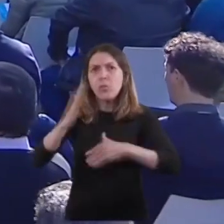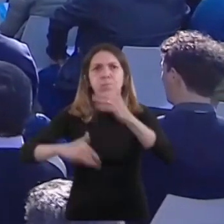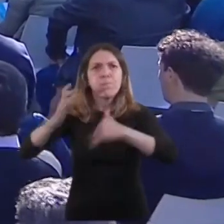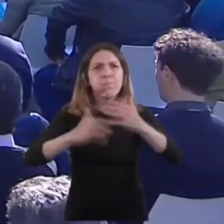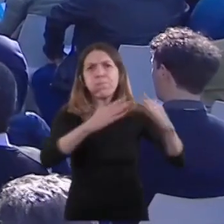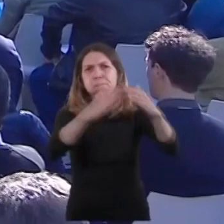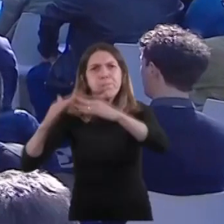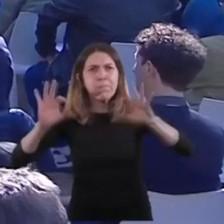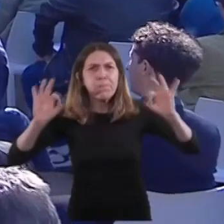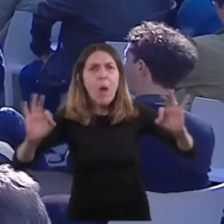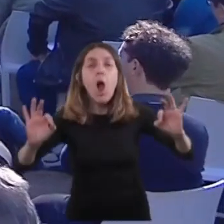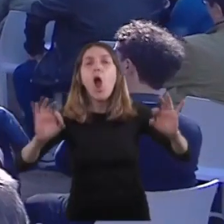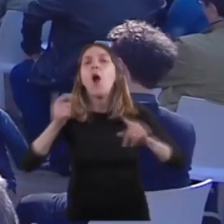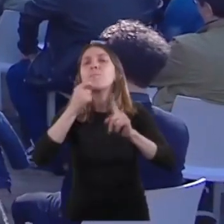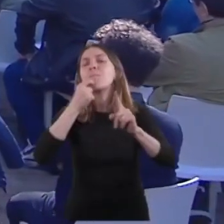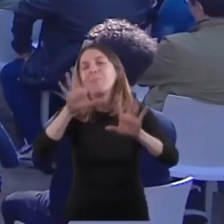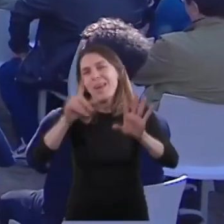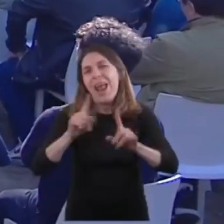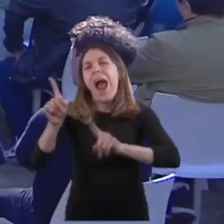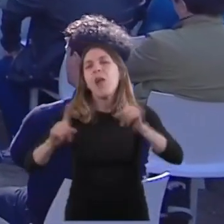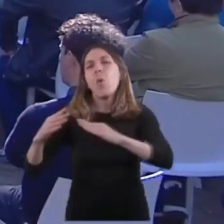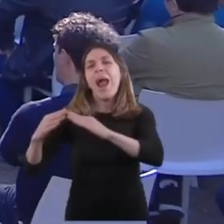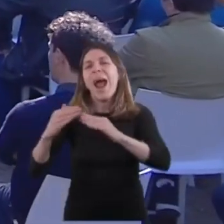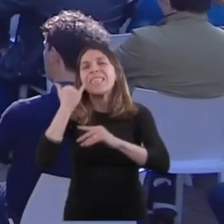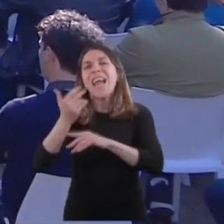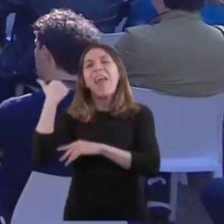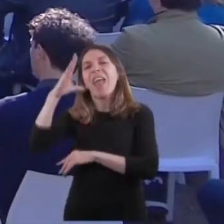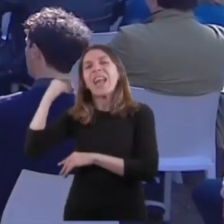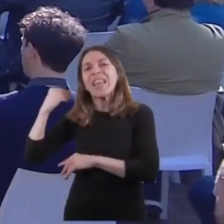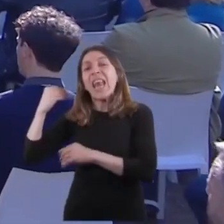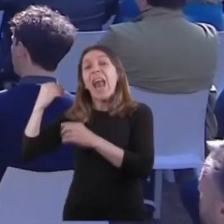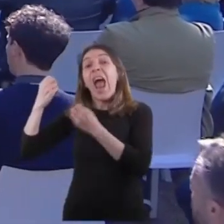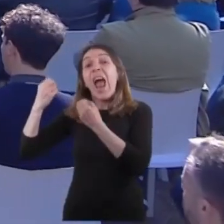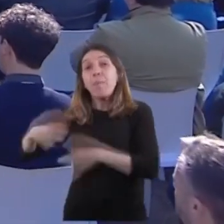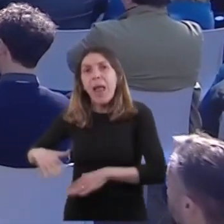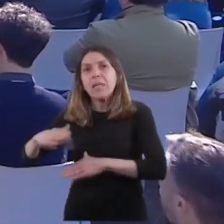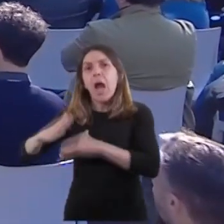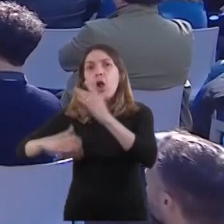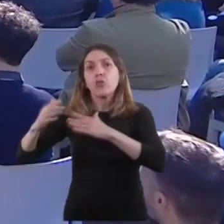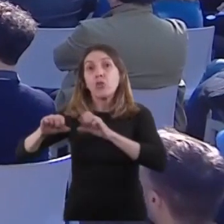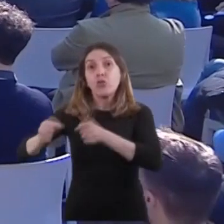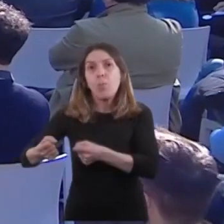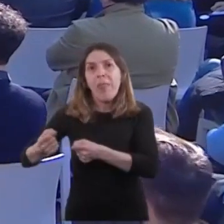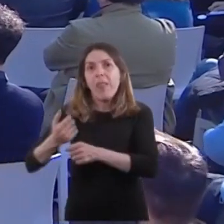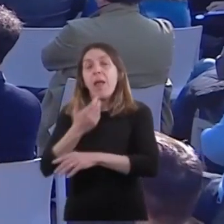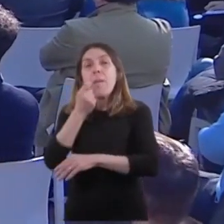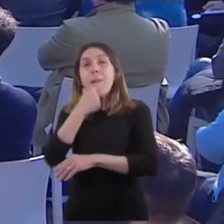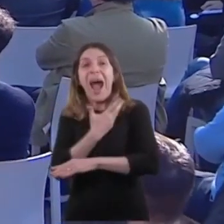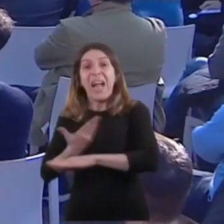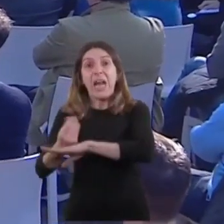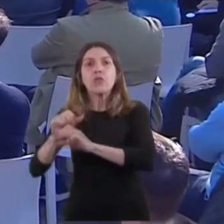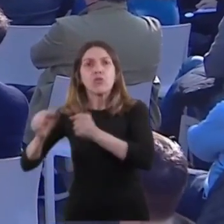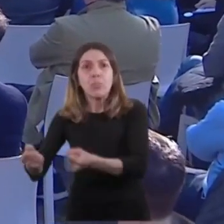porque algunas eran obras que había empezado a construir Cristina, que vino Macri y dejó de construirlas, y que nosotros vinimos